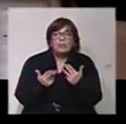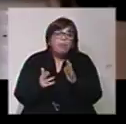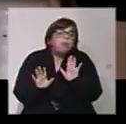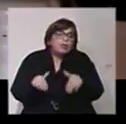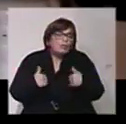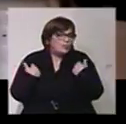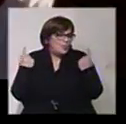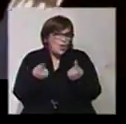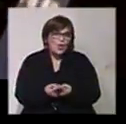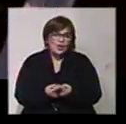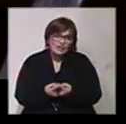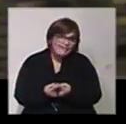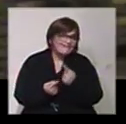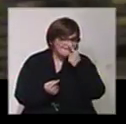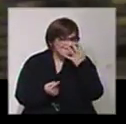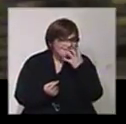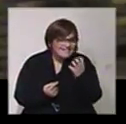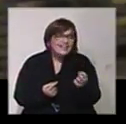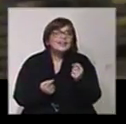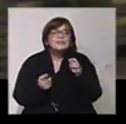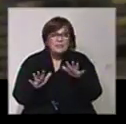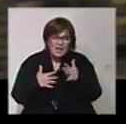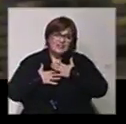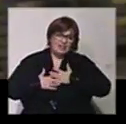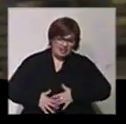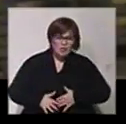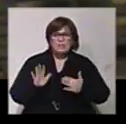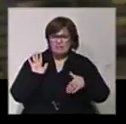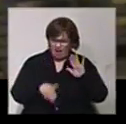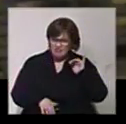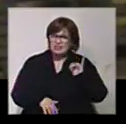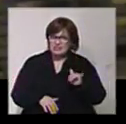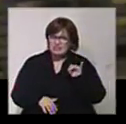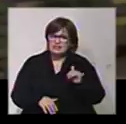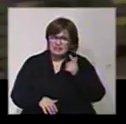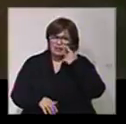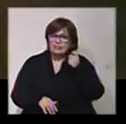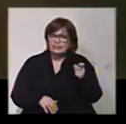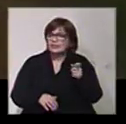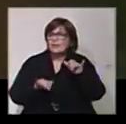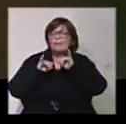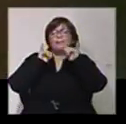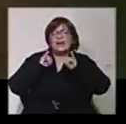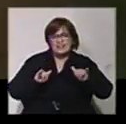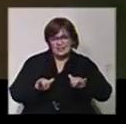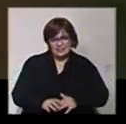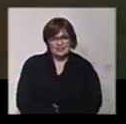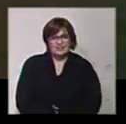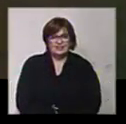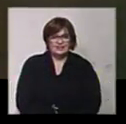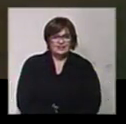que hay que le atrajo, ¿no? Y sobre todo creo que la tranquilidad. El loco veía la paz.